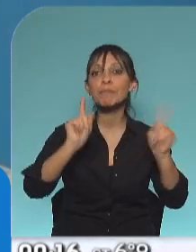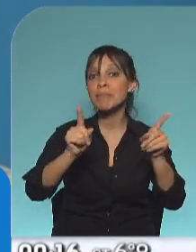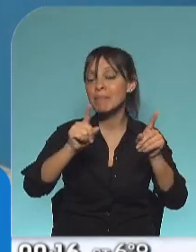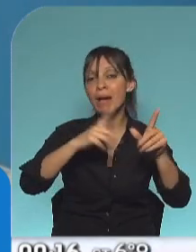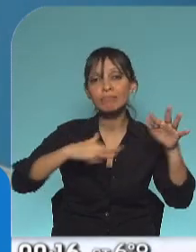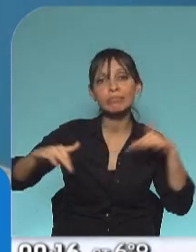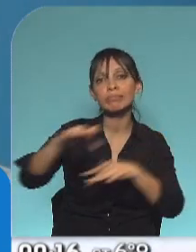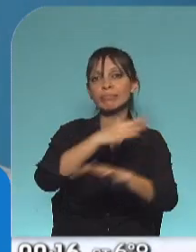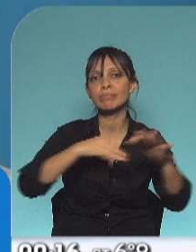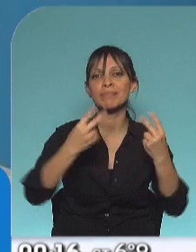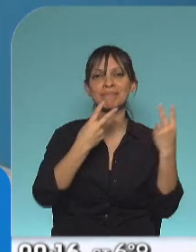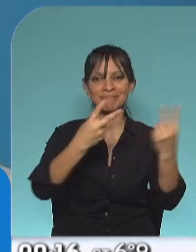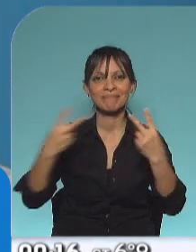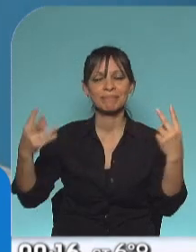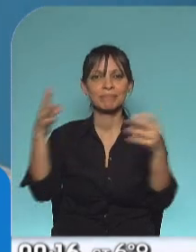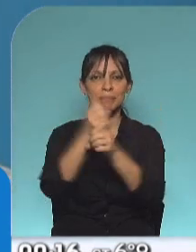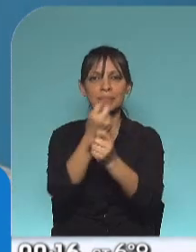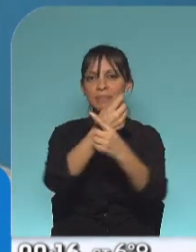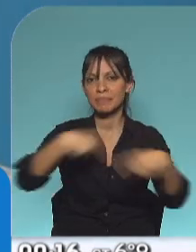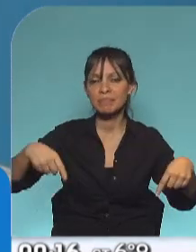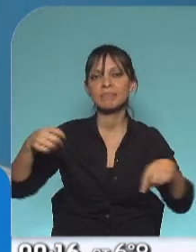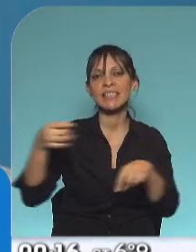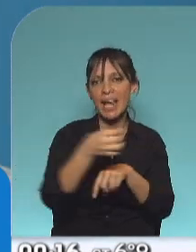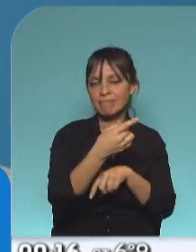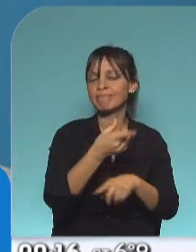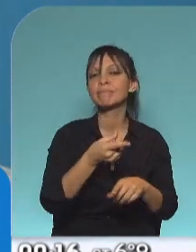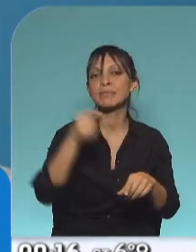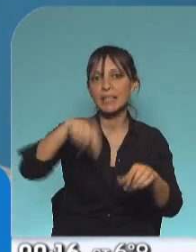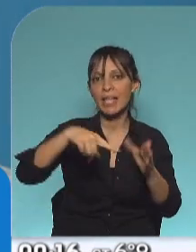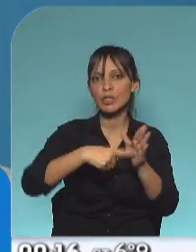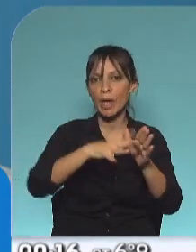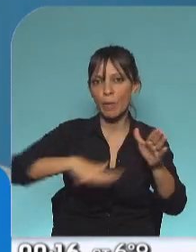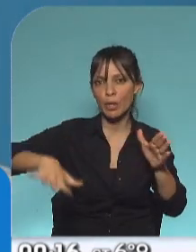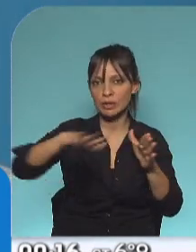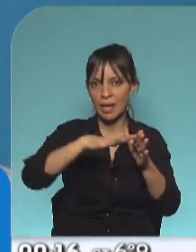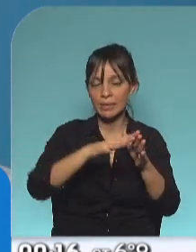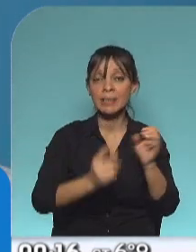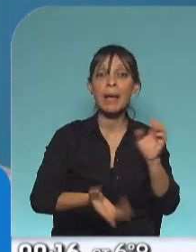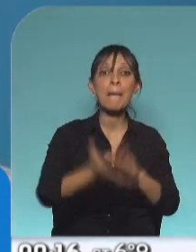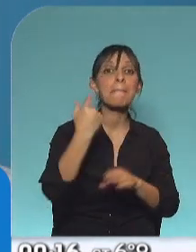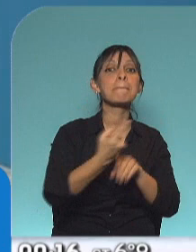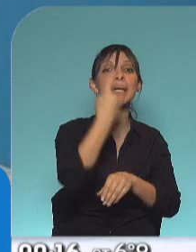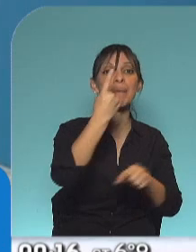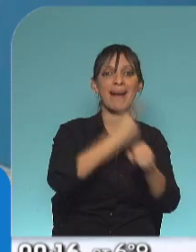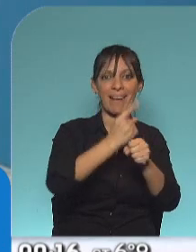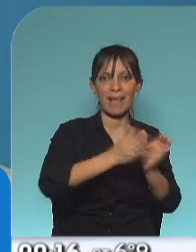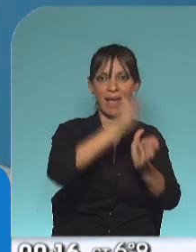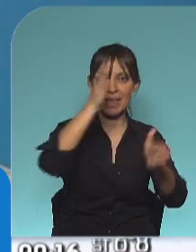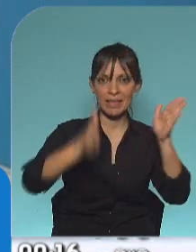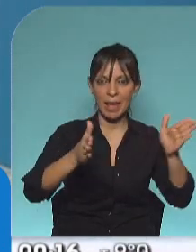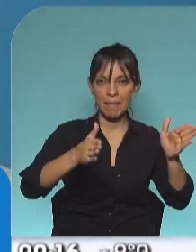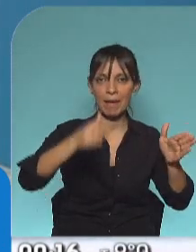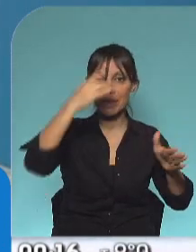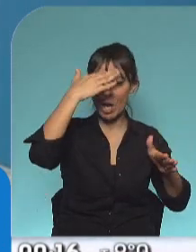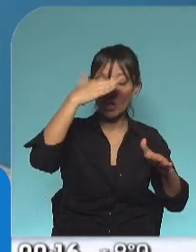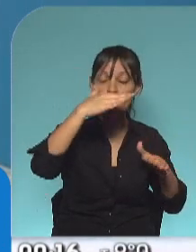transporte público de ingreso a la Ciudad de Buenos Aires. En la primera etapa que realizamos Constitución,